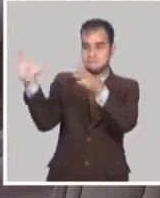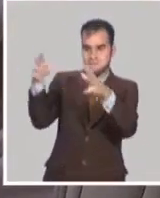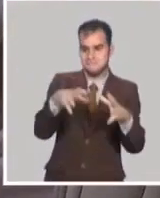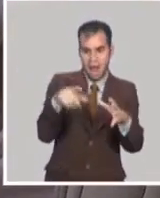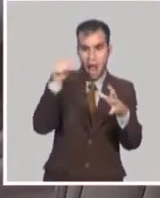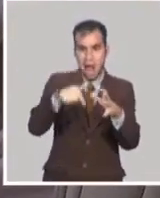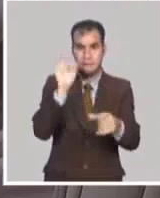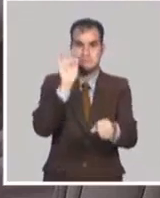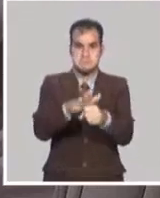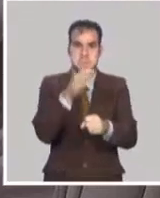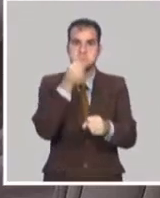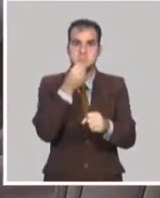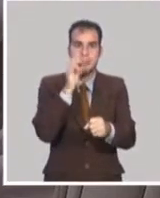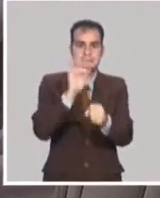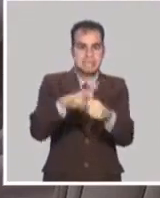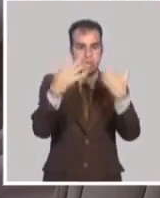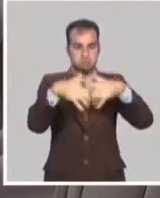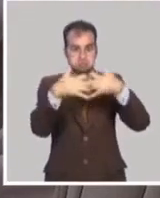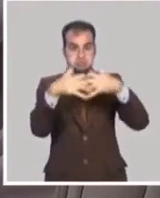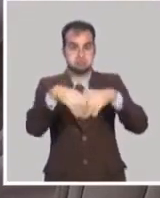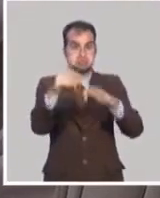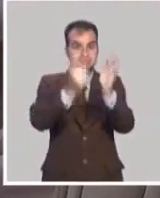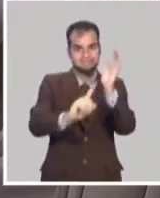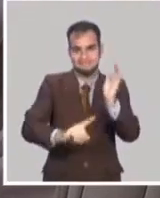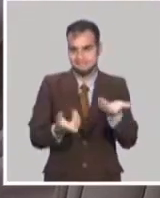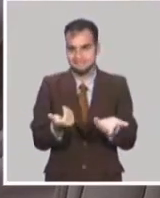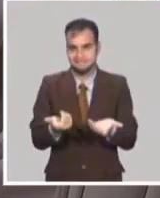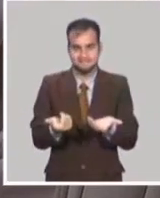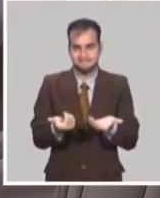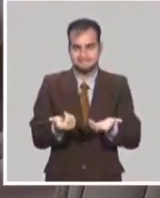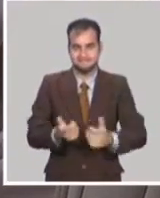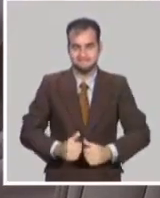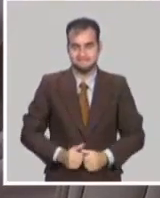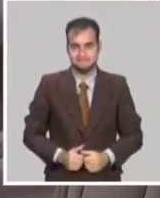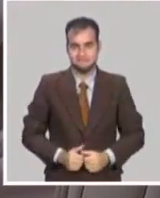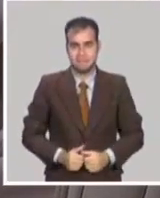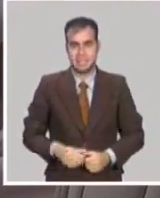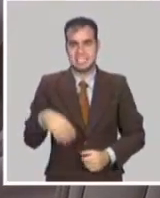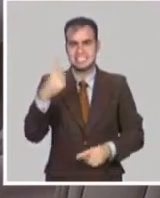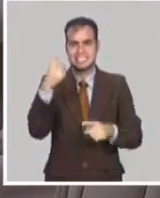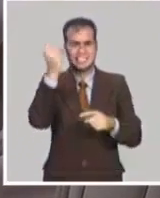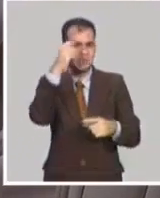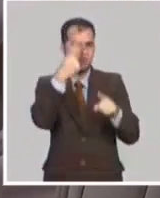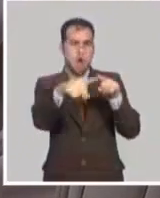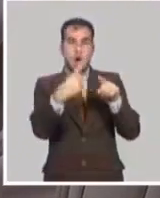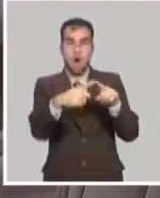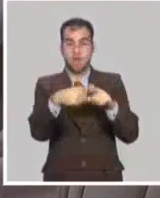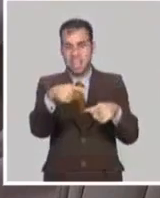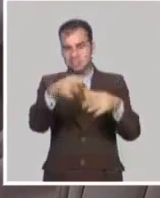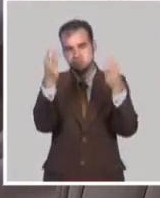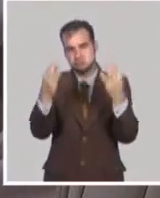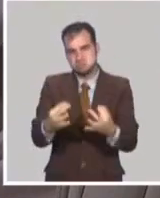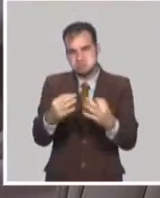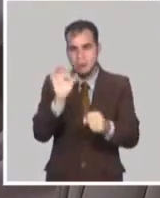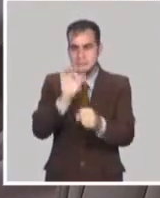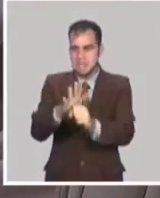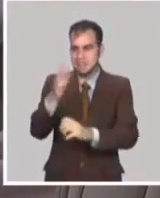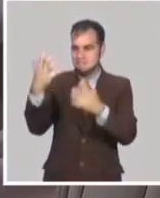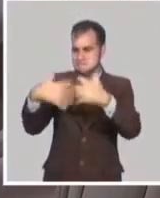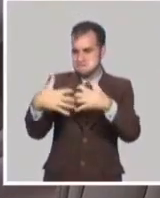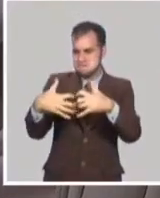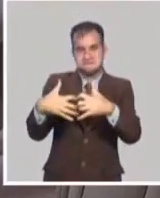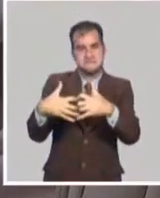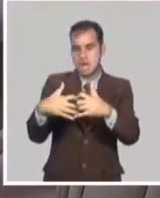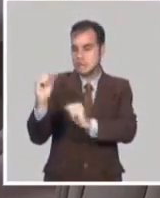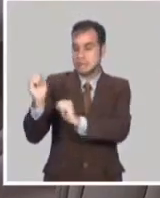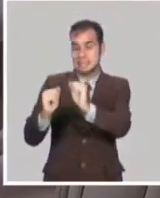las fuentes generadoras que son que están distribuidas que no son la base del sistema y por lo tanto eso es